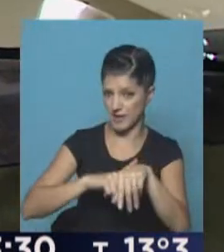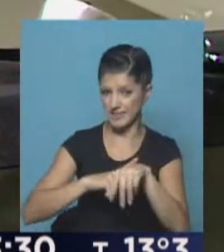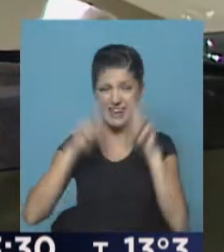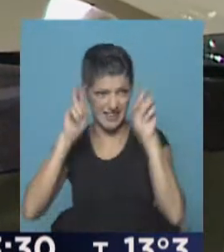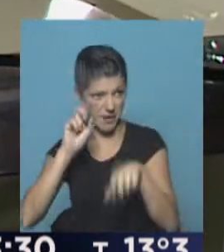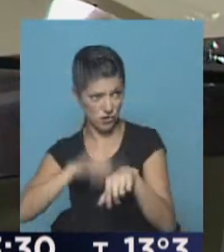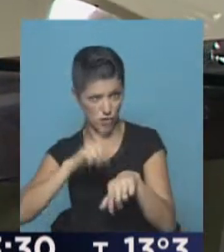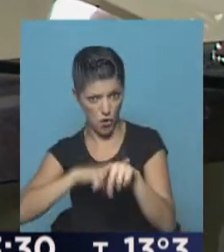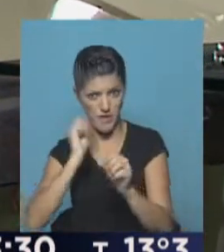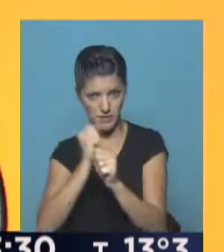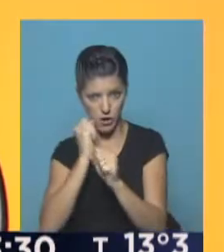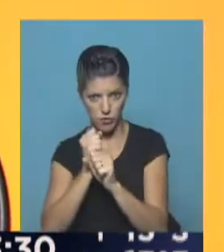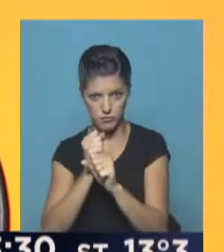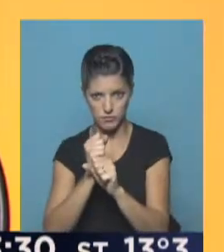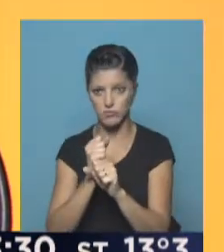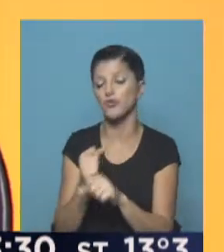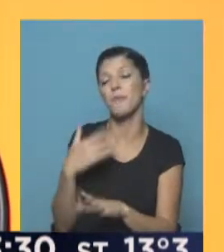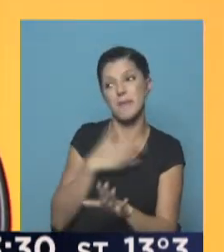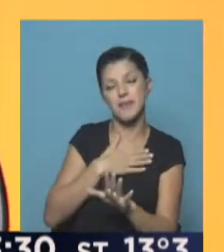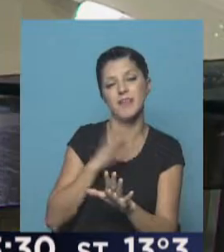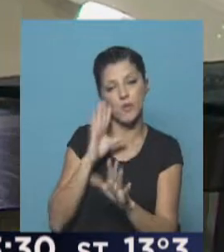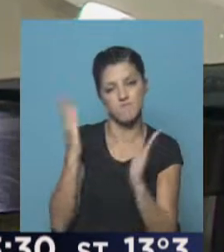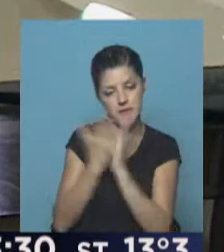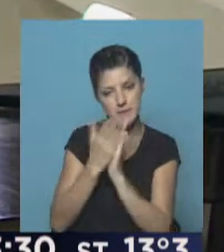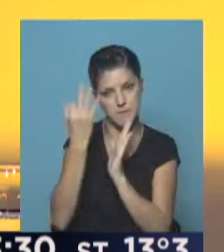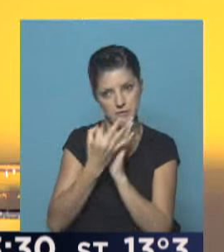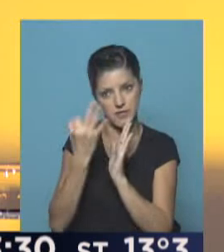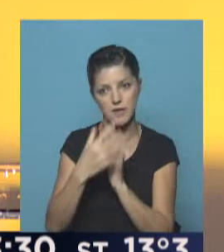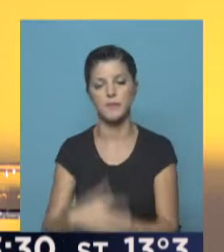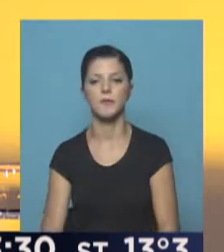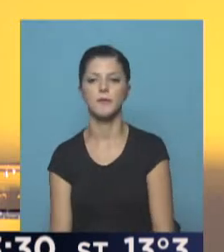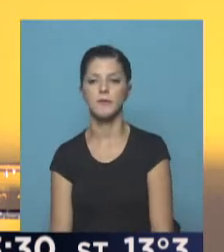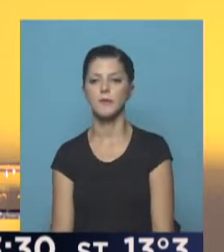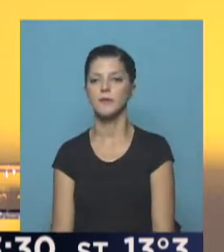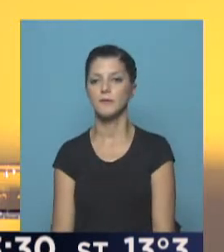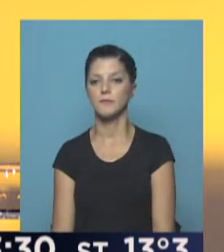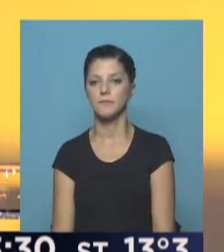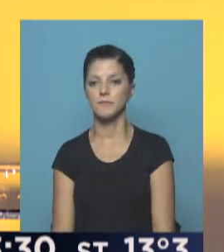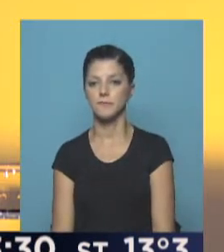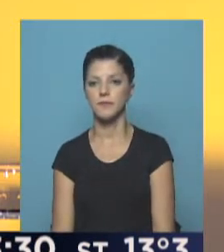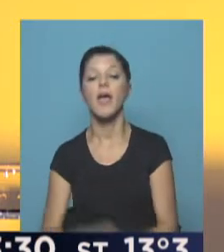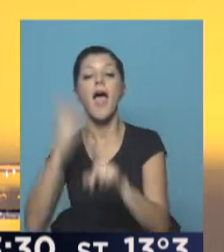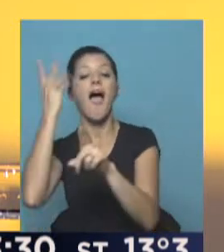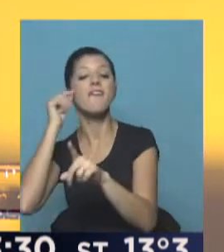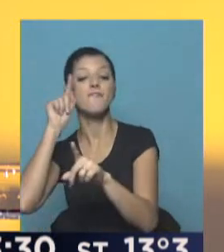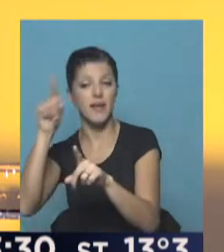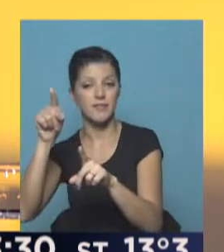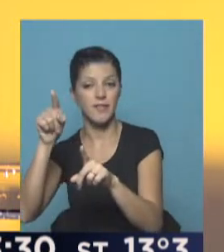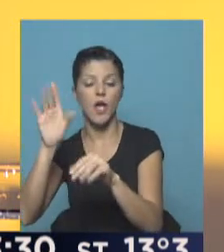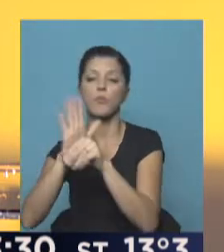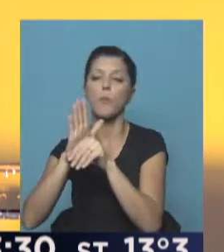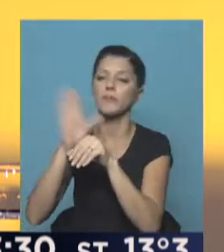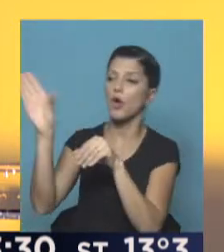¿no? Es un tema para analizar en particular, en el tema del empleo. Sí, Francia tiene como modelo a seguir lo ocurrido, el modelo económico de Alemania, me